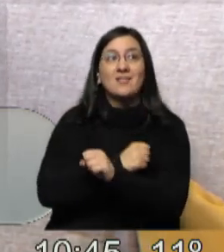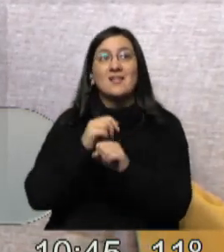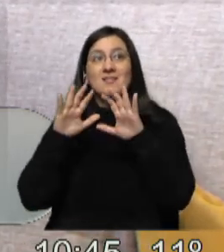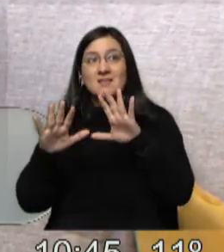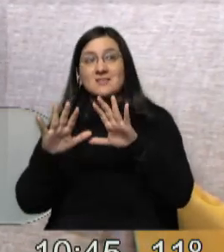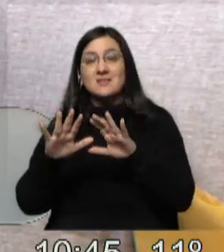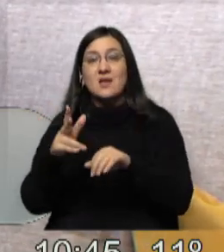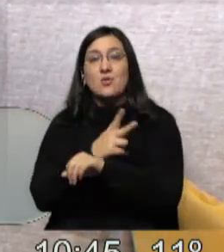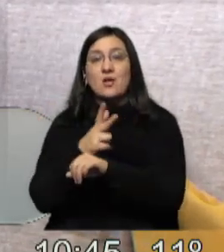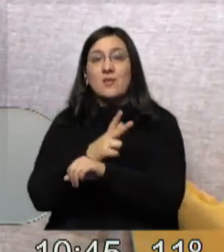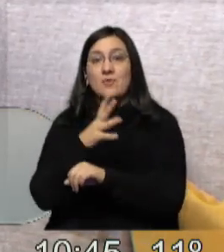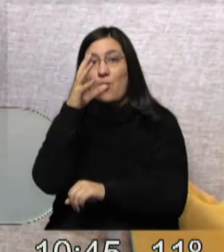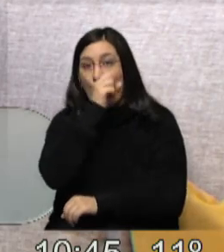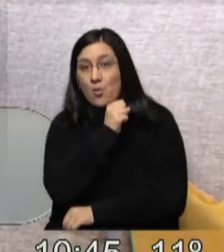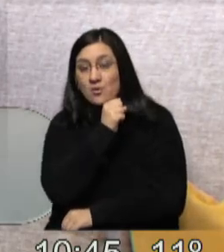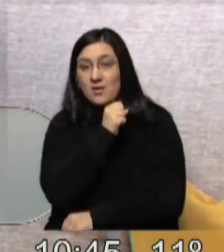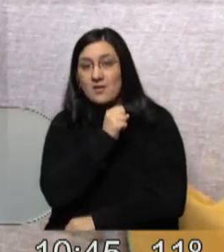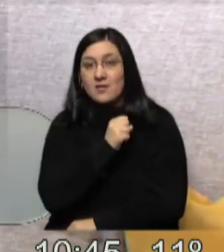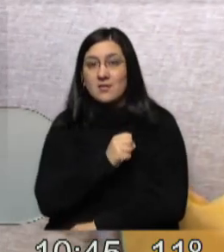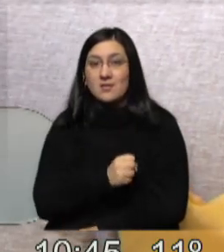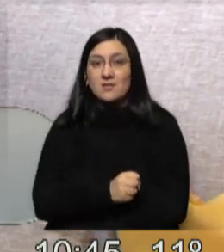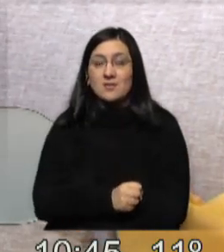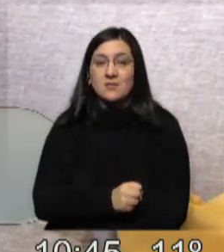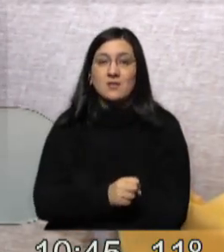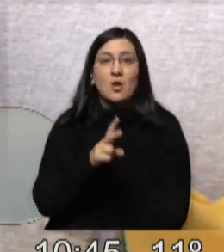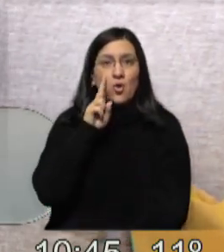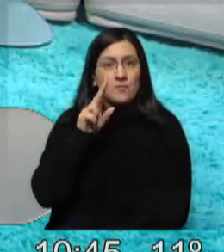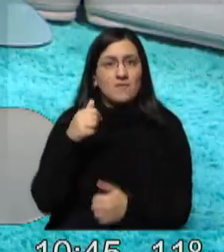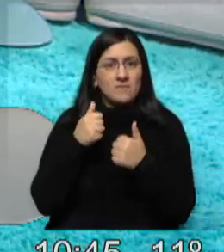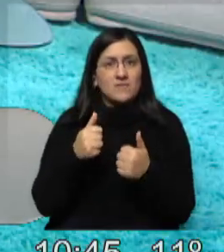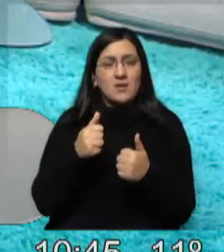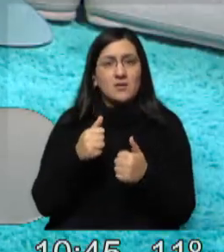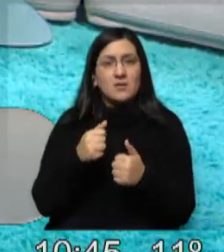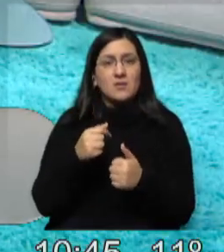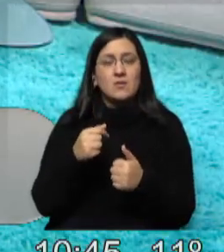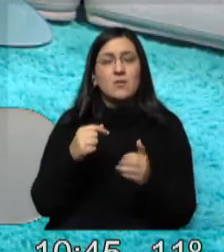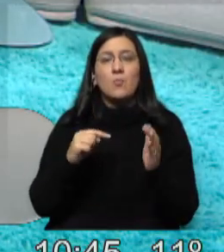gente la disfrutó mucho, nos están mandando muchos mensajes. No, los vi bien. Un 9.